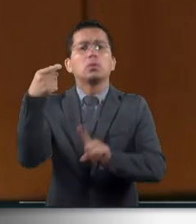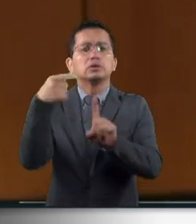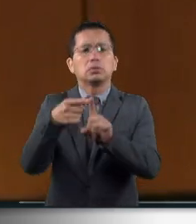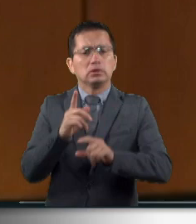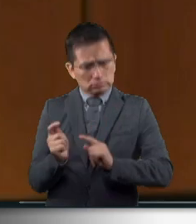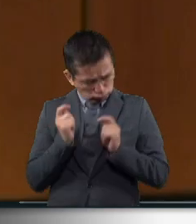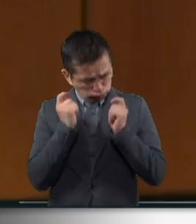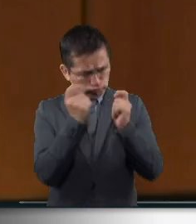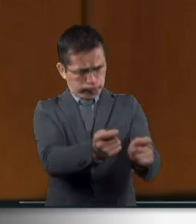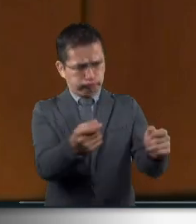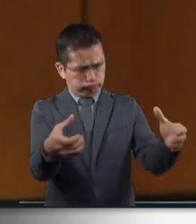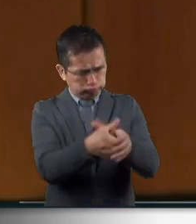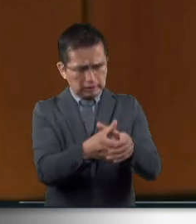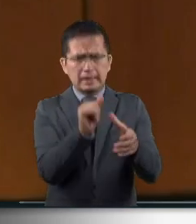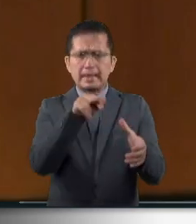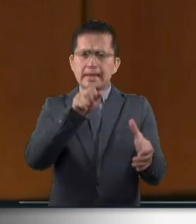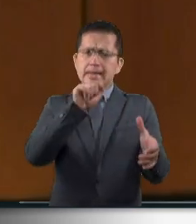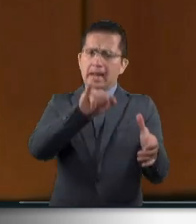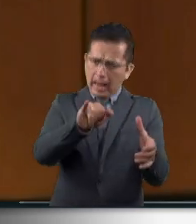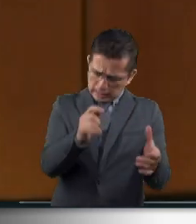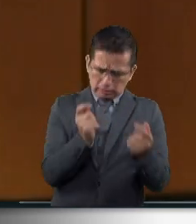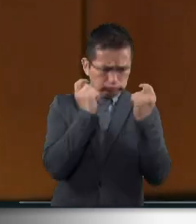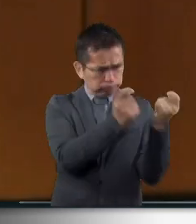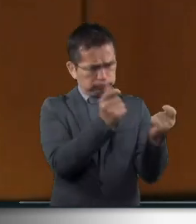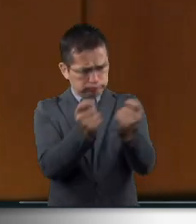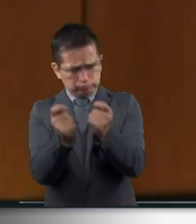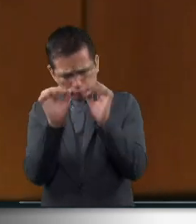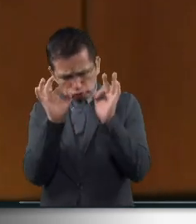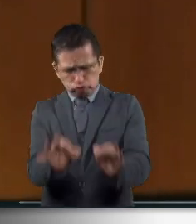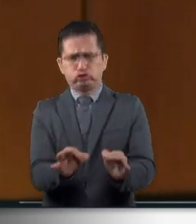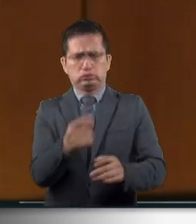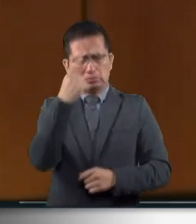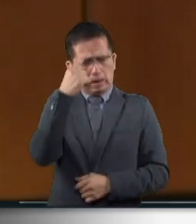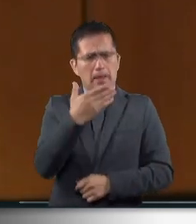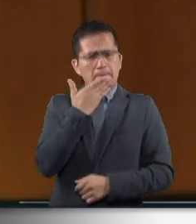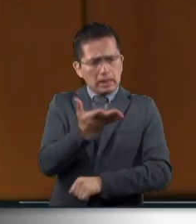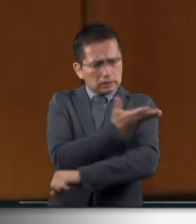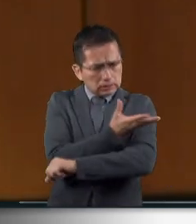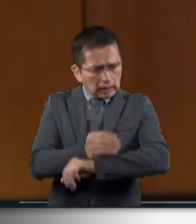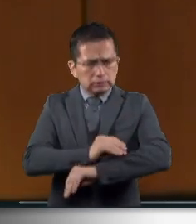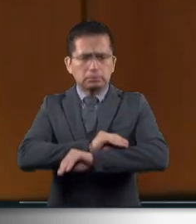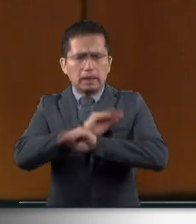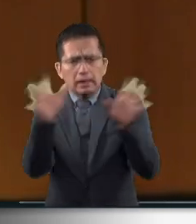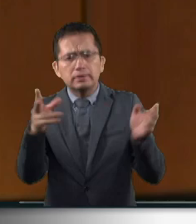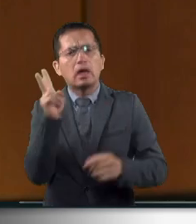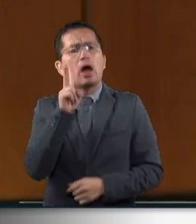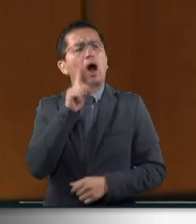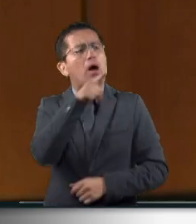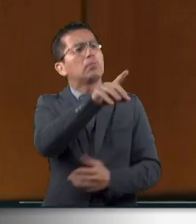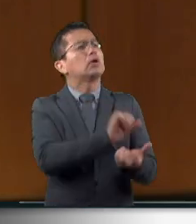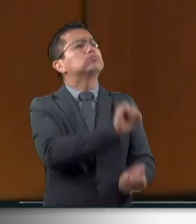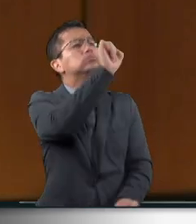del inai para que haya transparencia para que realmente podamos revisar Cómo se están gastando el dinero